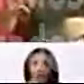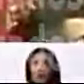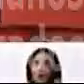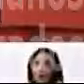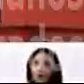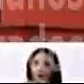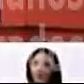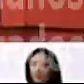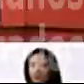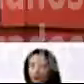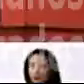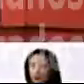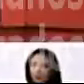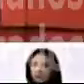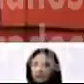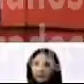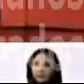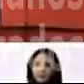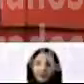etiqueta es